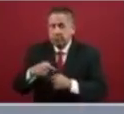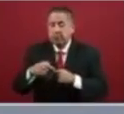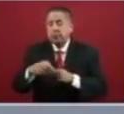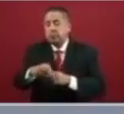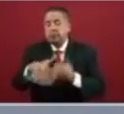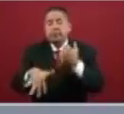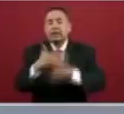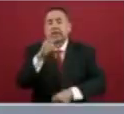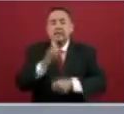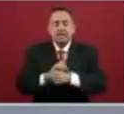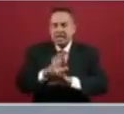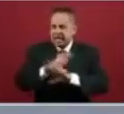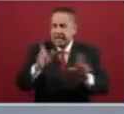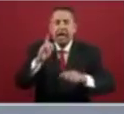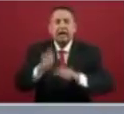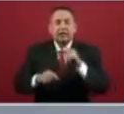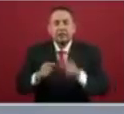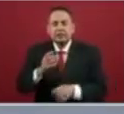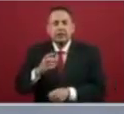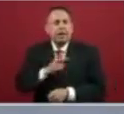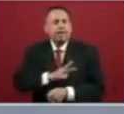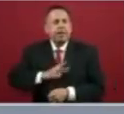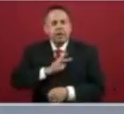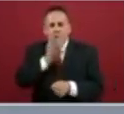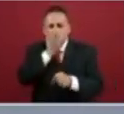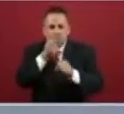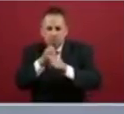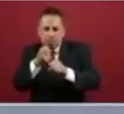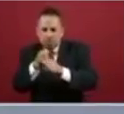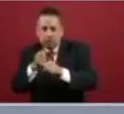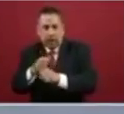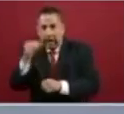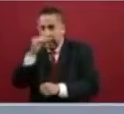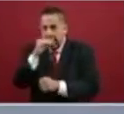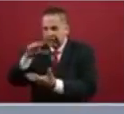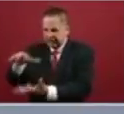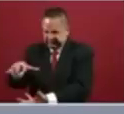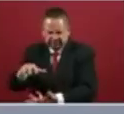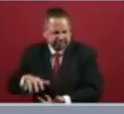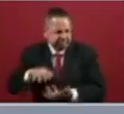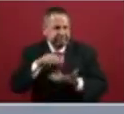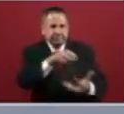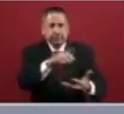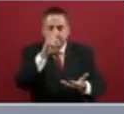el fertilizante gratuito a todos los productores del estado de Guerrero.